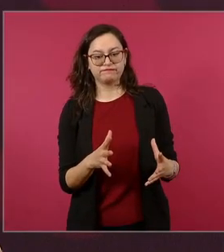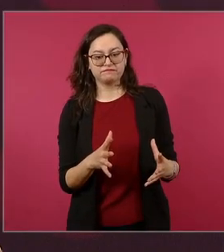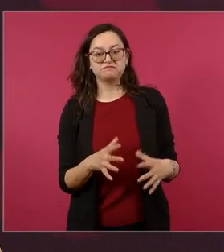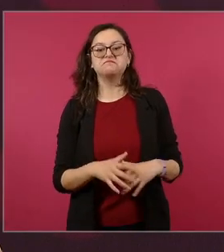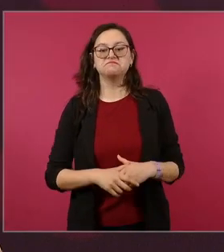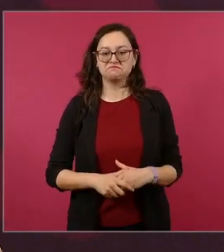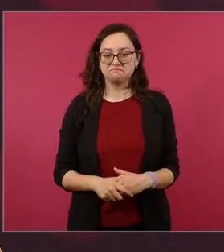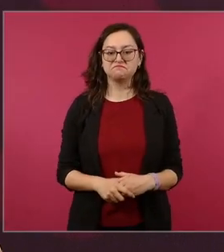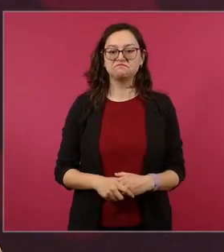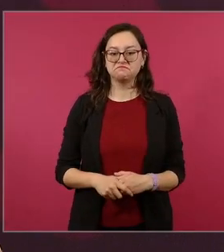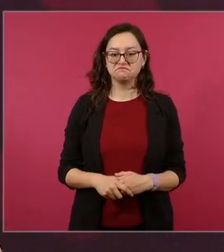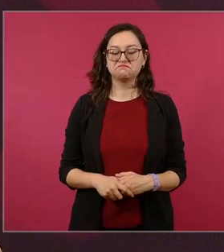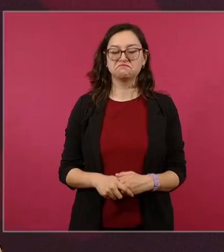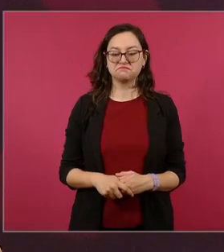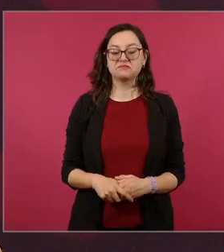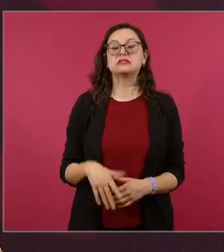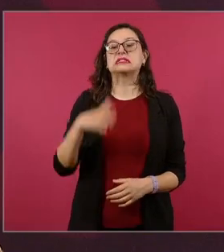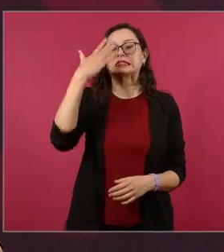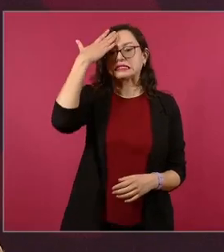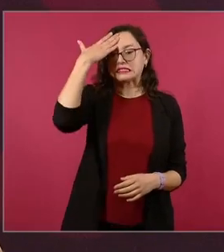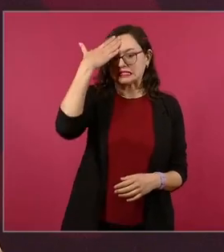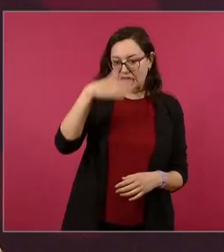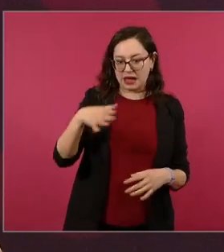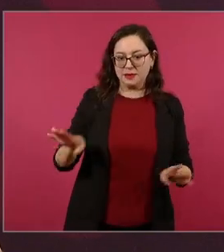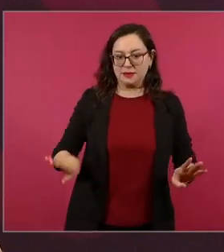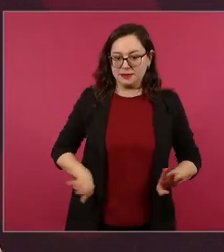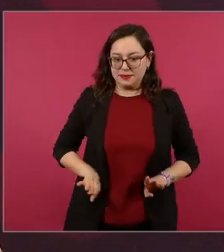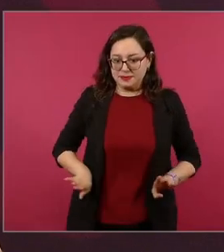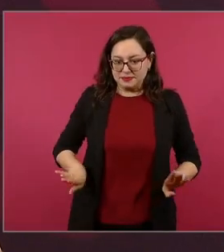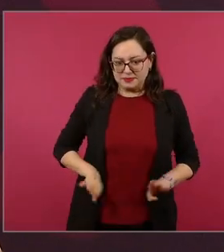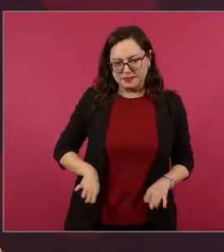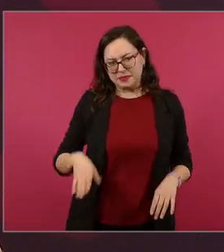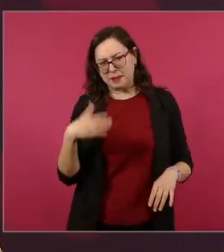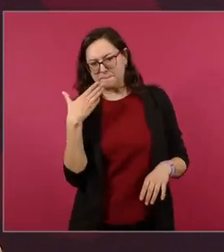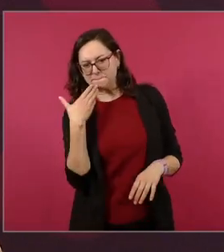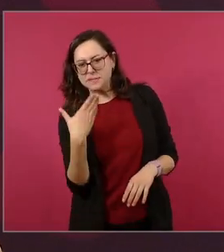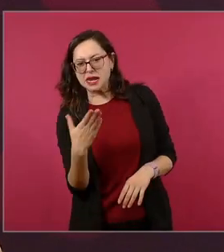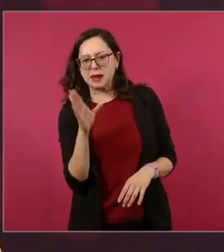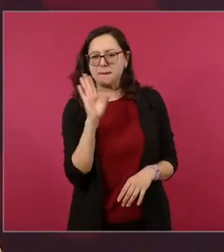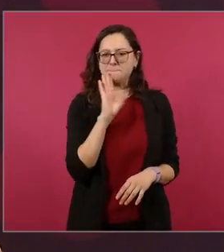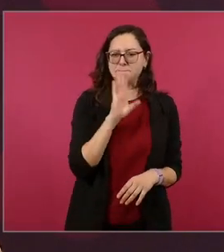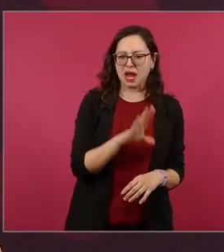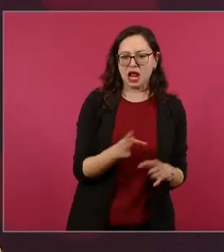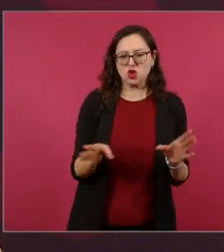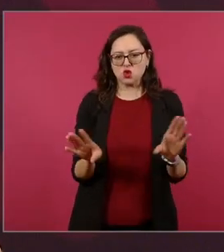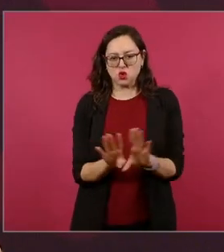muy bien lo que le conviene y lo que no le conviene.